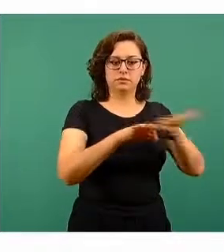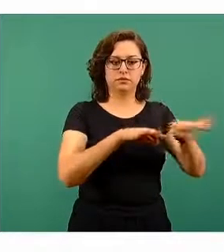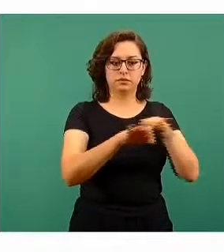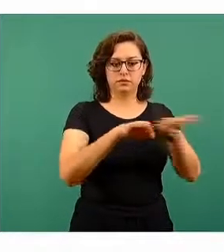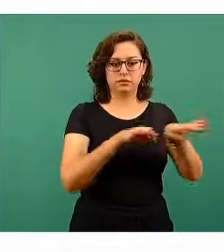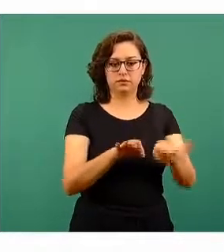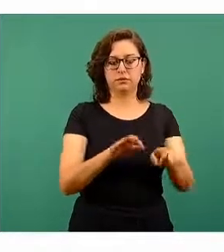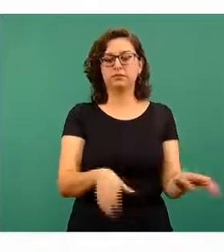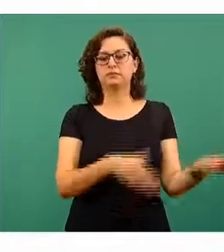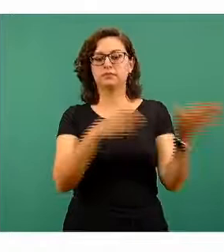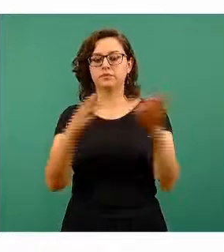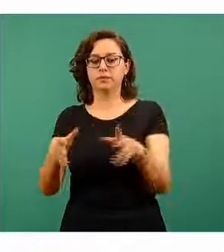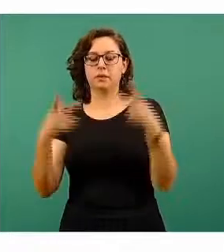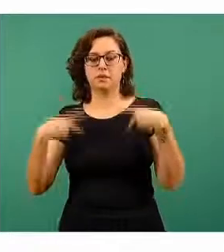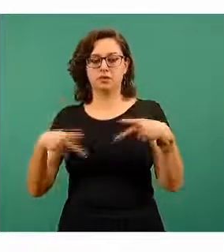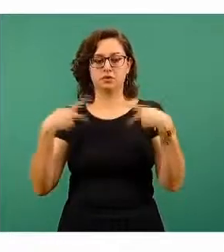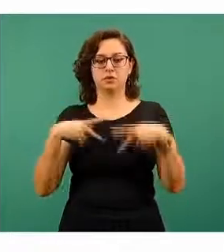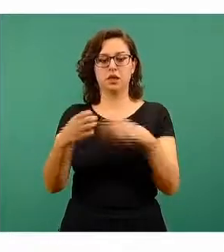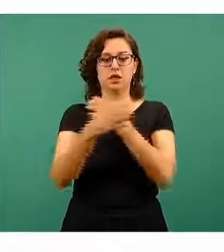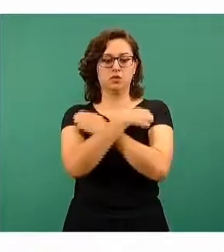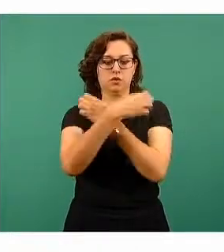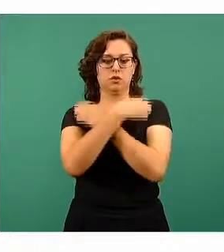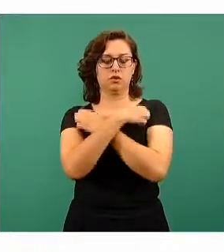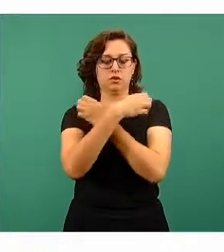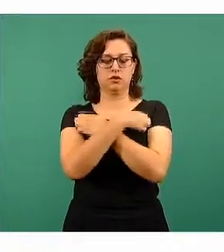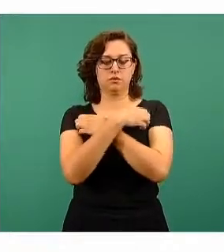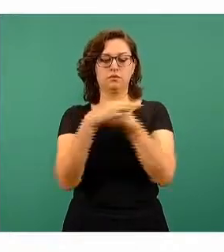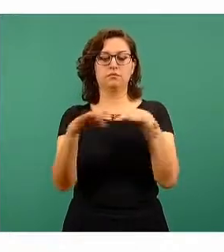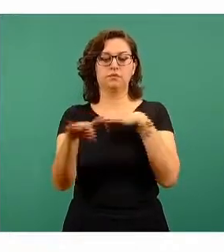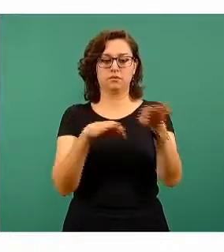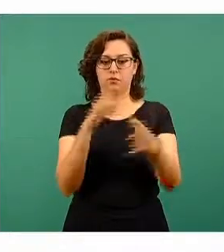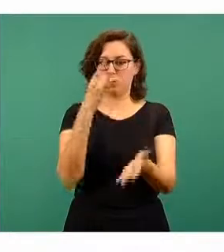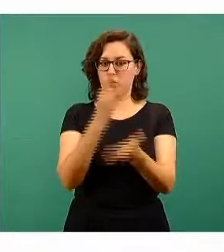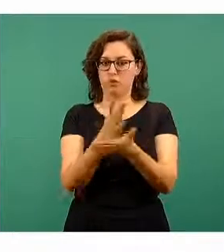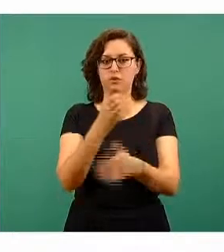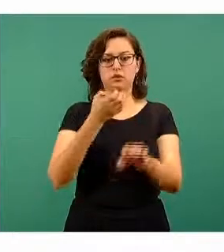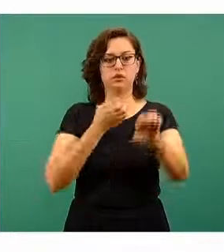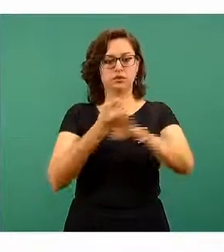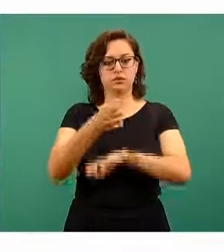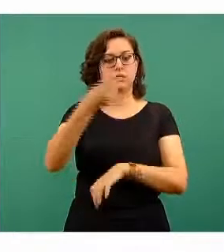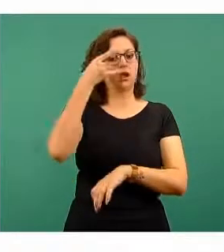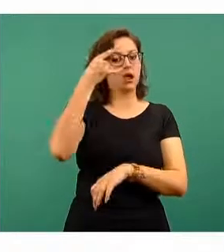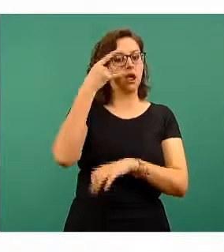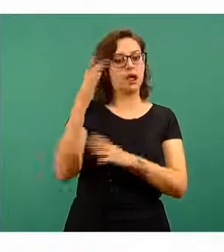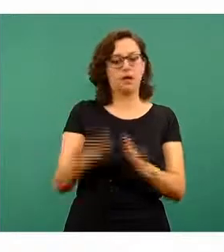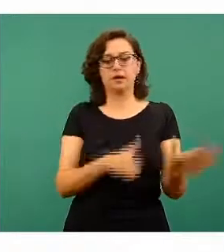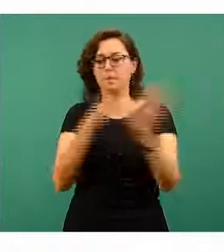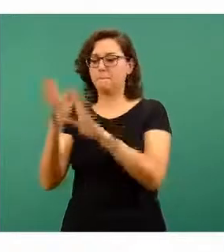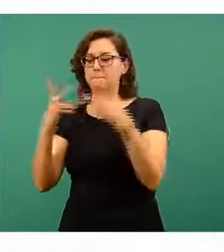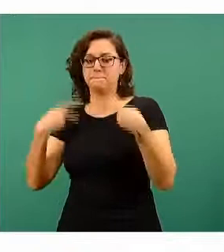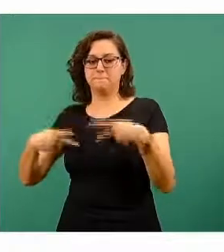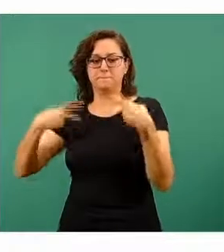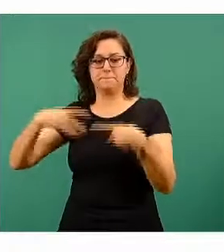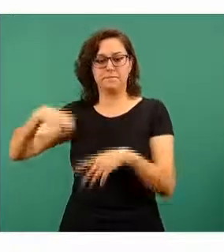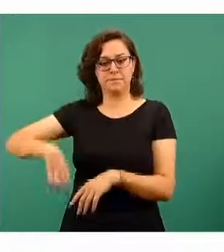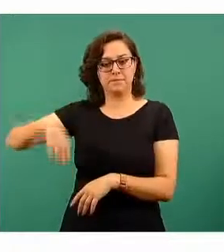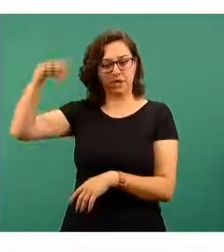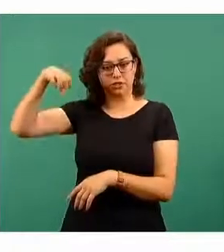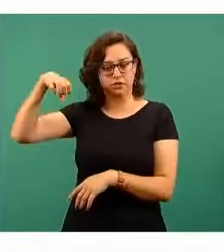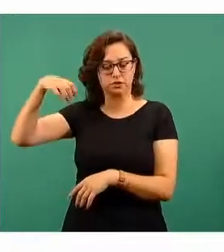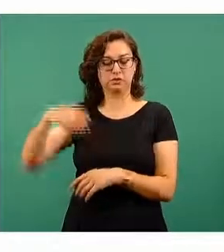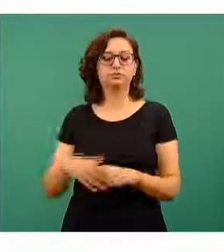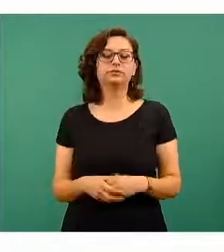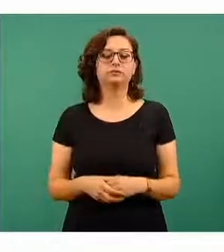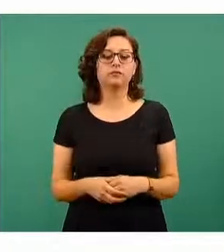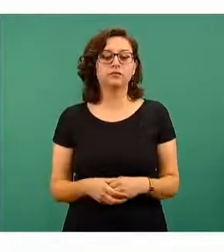personal educativo, hasta el momento solo en el estado de Campeche, y personas adultas mayores. Una vez que culminemos con la